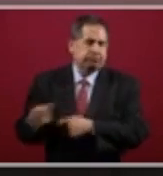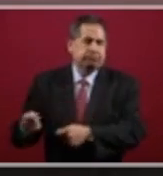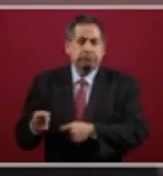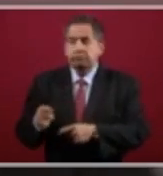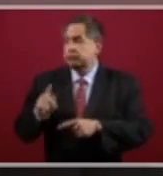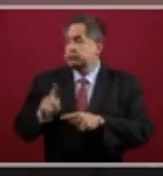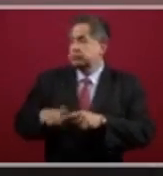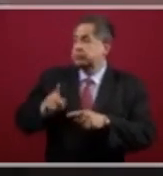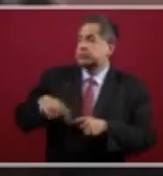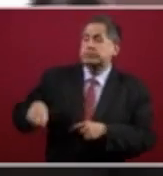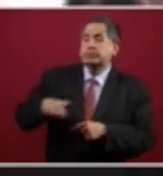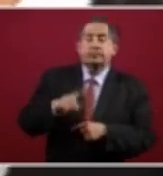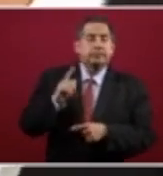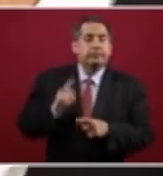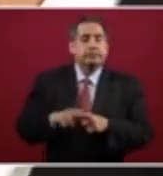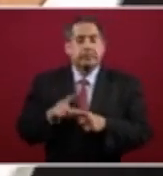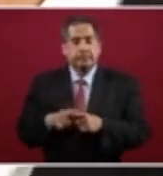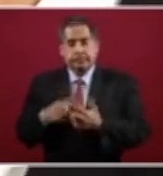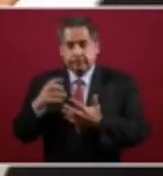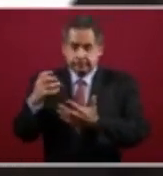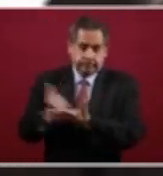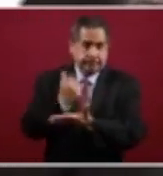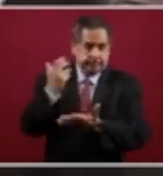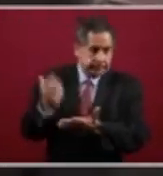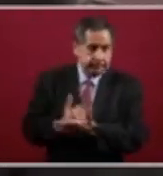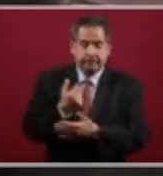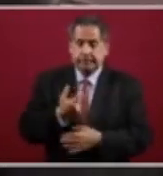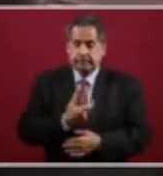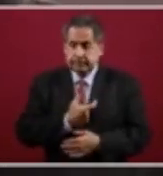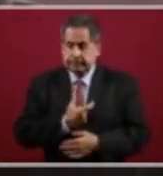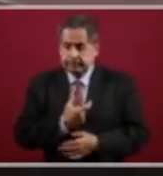los que están obteniendo medallas,